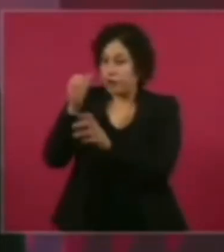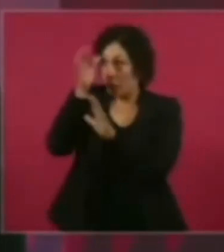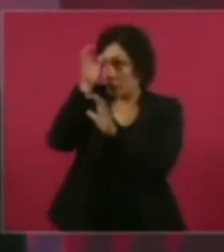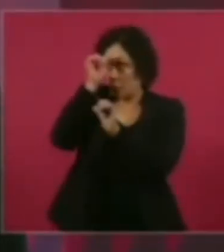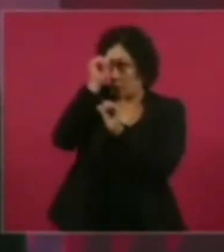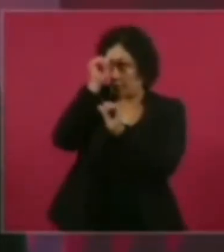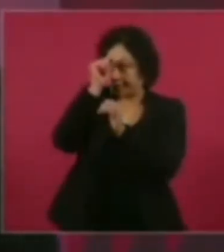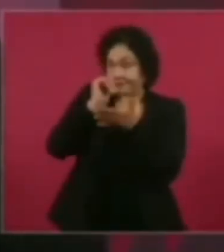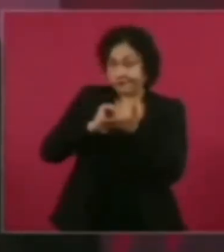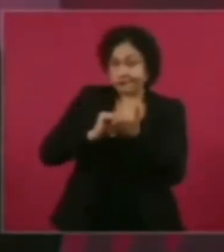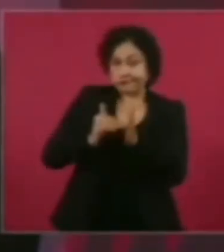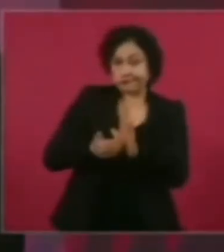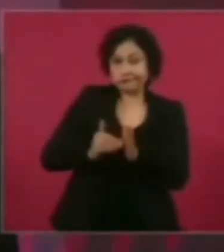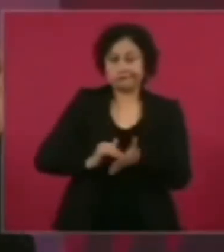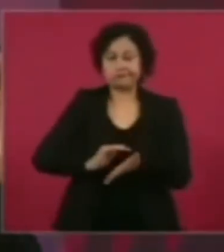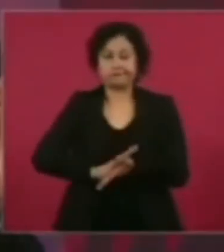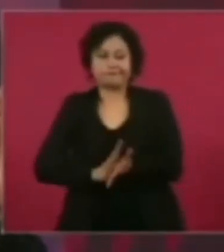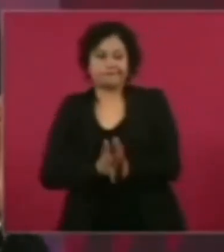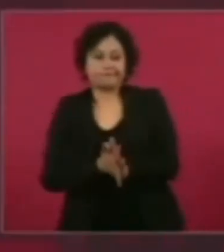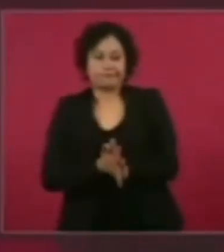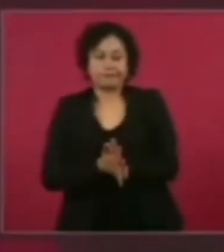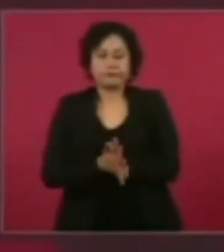leyes con